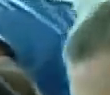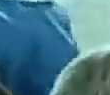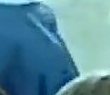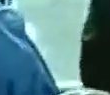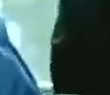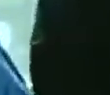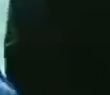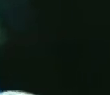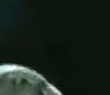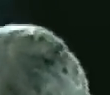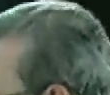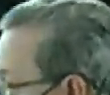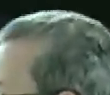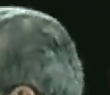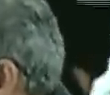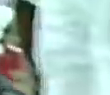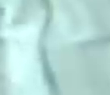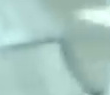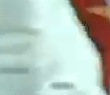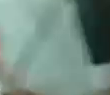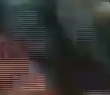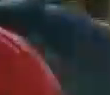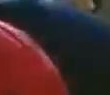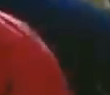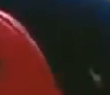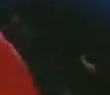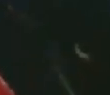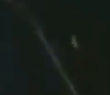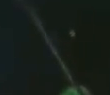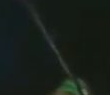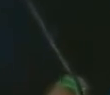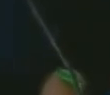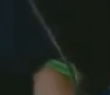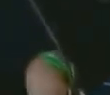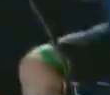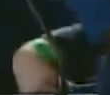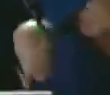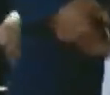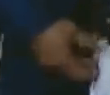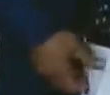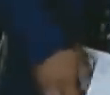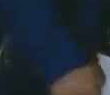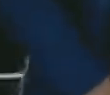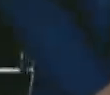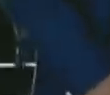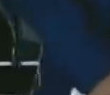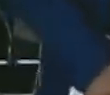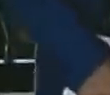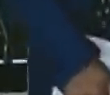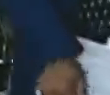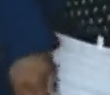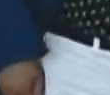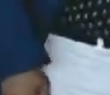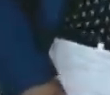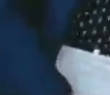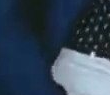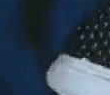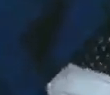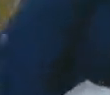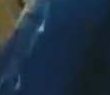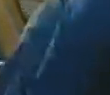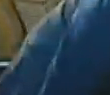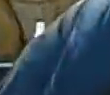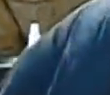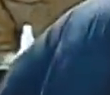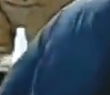visto vulnerados por las sanciones ilegales que ha aplicado la Casa Blanca. Igualmente estarán tomándose en cuenta todos